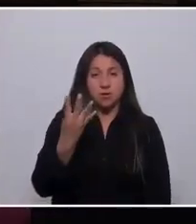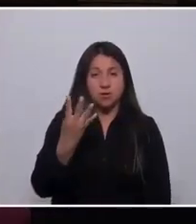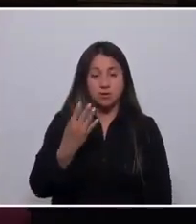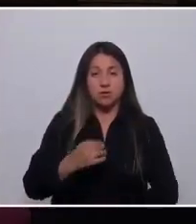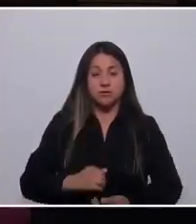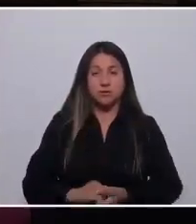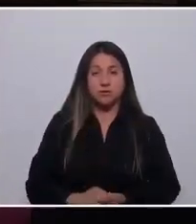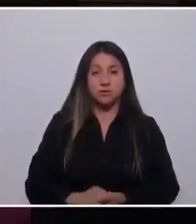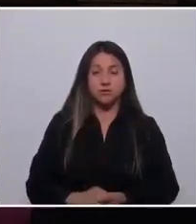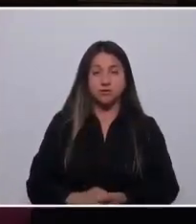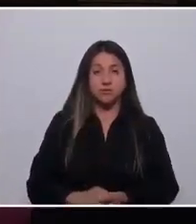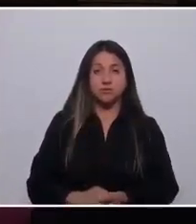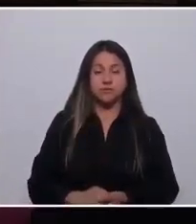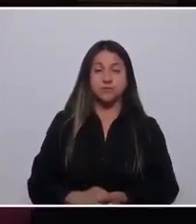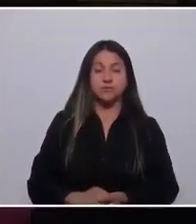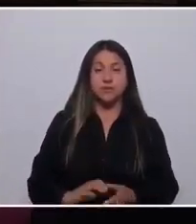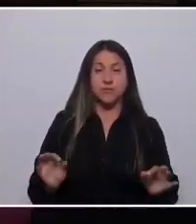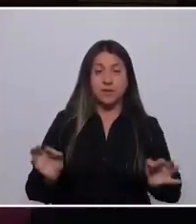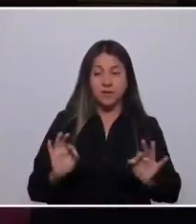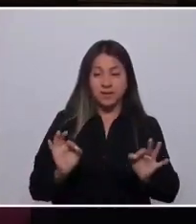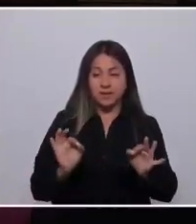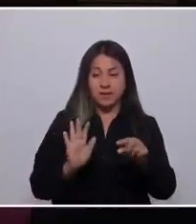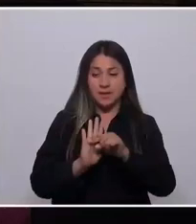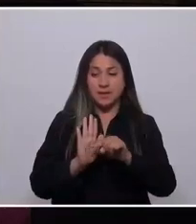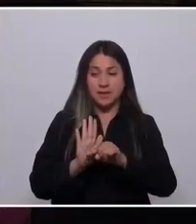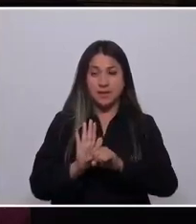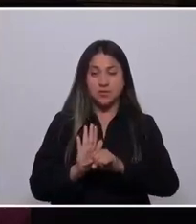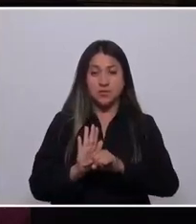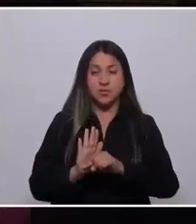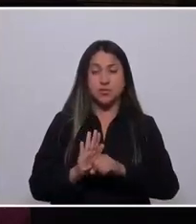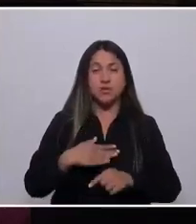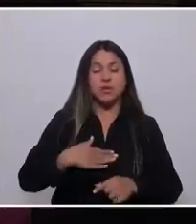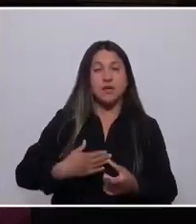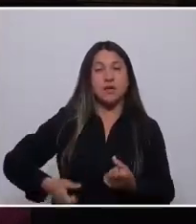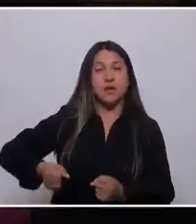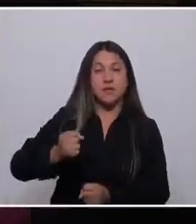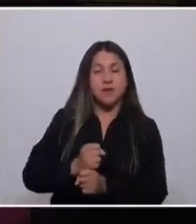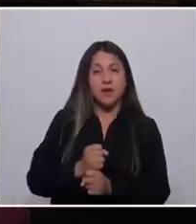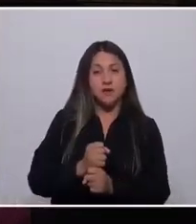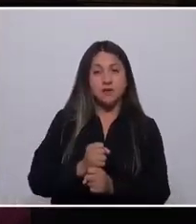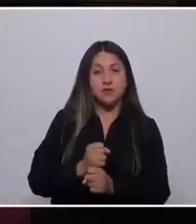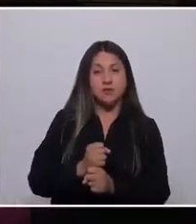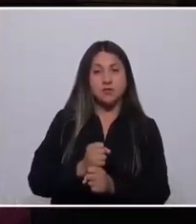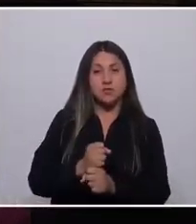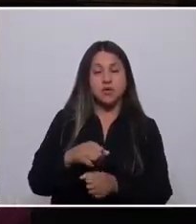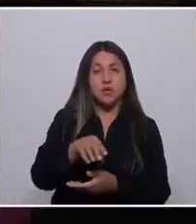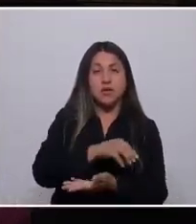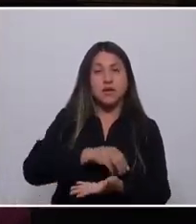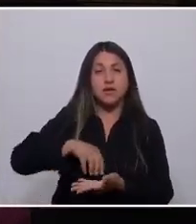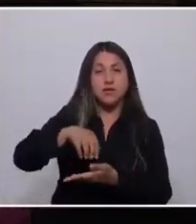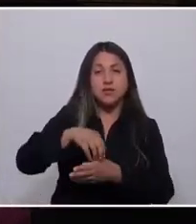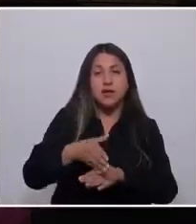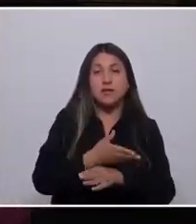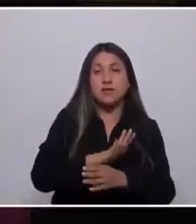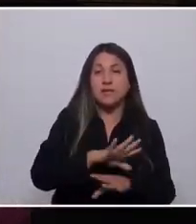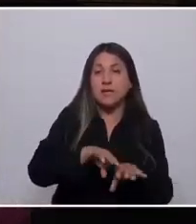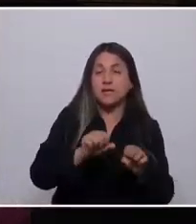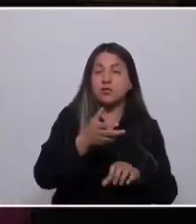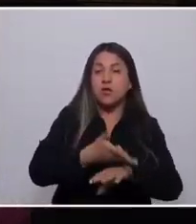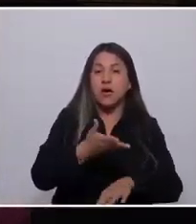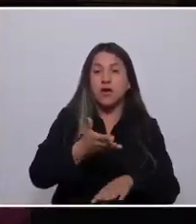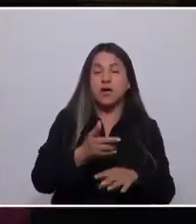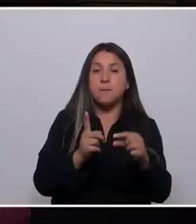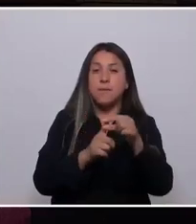hay una indicación que reemplaza y naciones preexistentes al Estado de Chile por las palabras